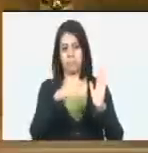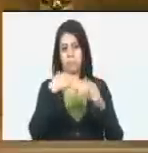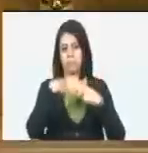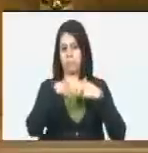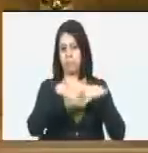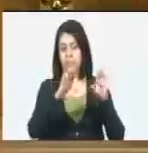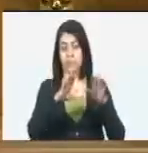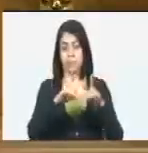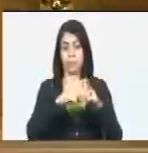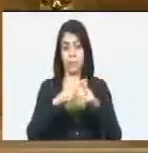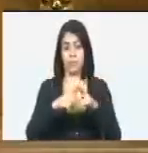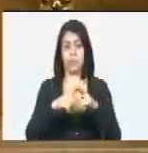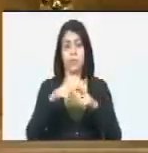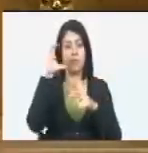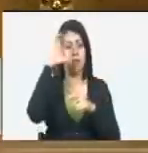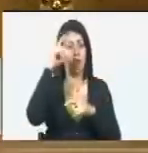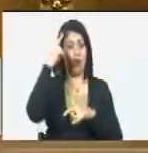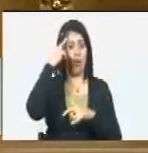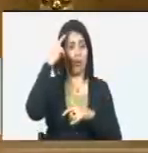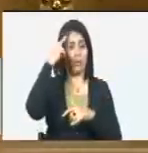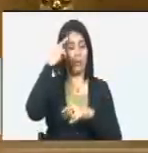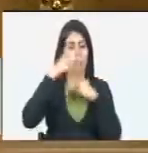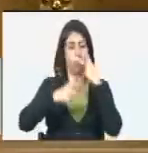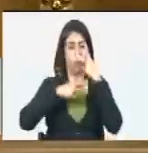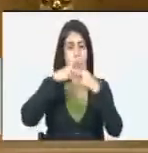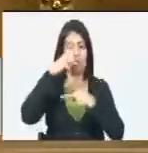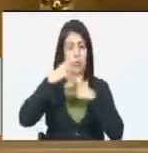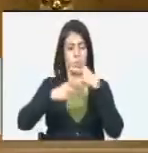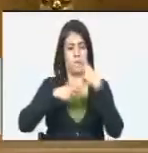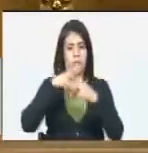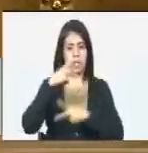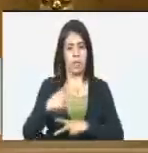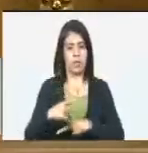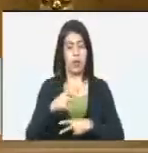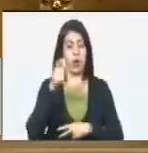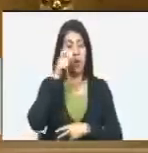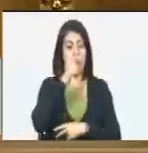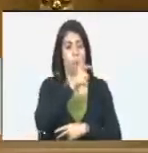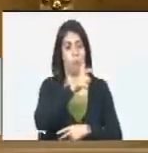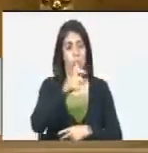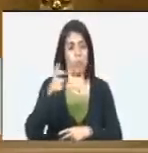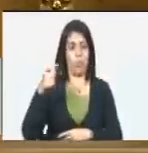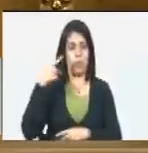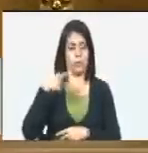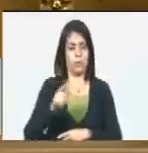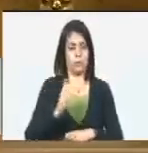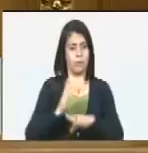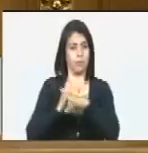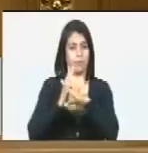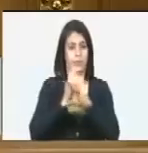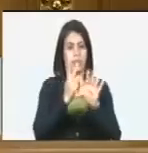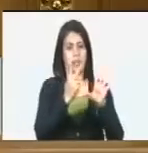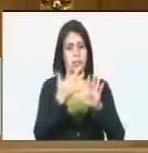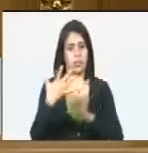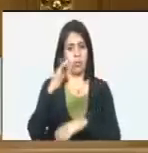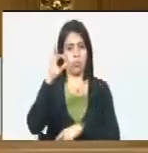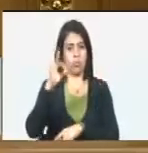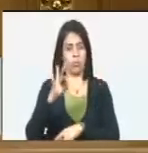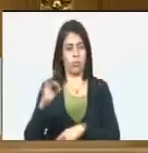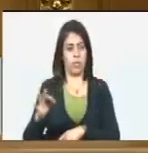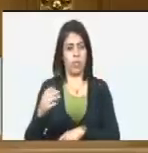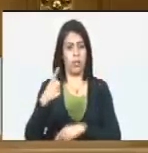y la conciencia política que un pueblo que había refrendado con un 75% de los que fueron a